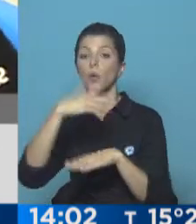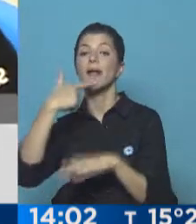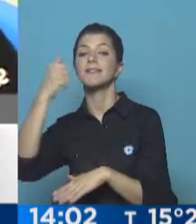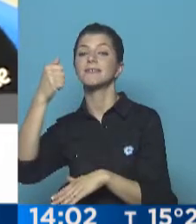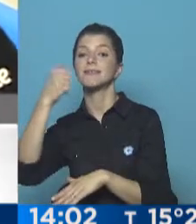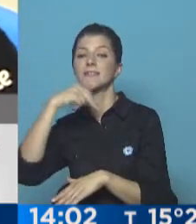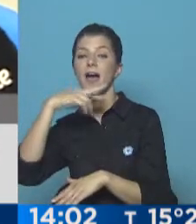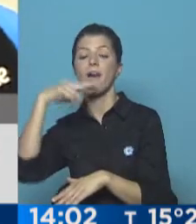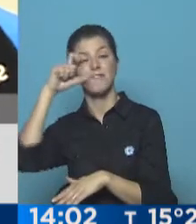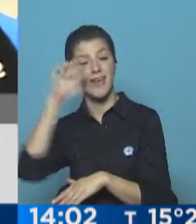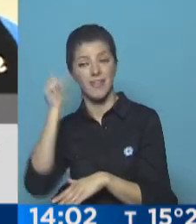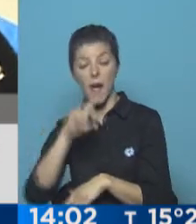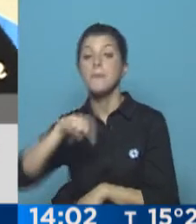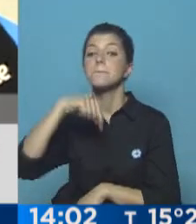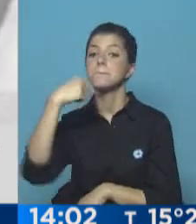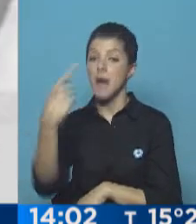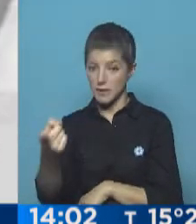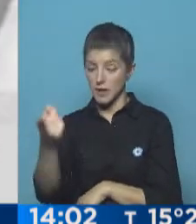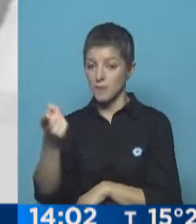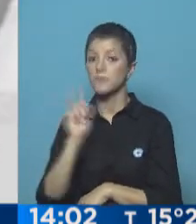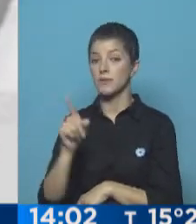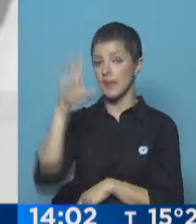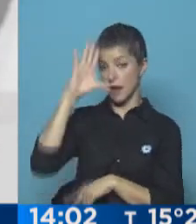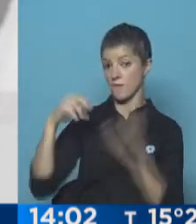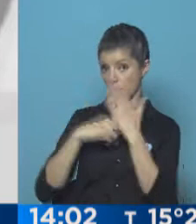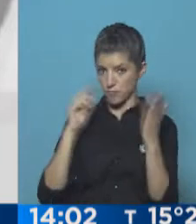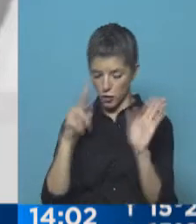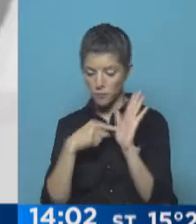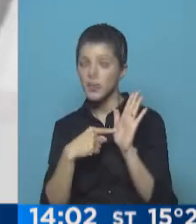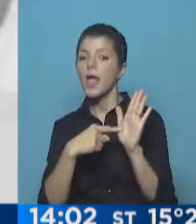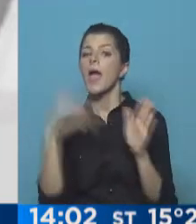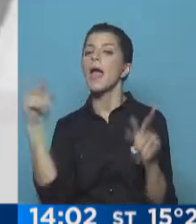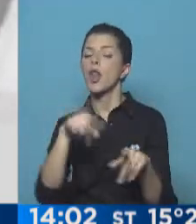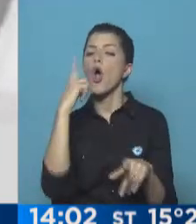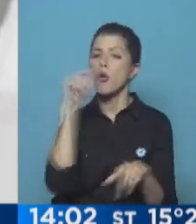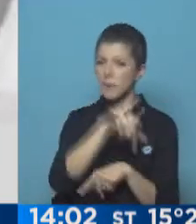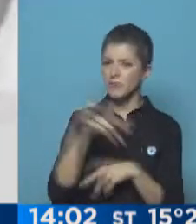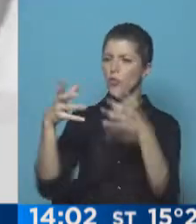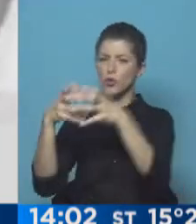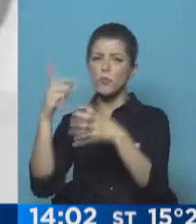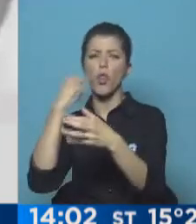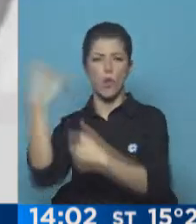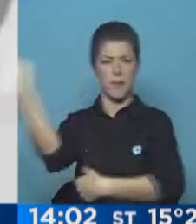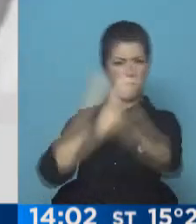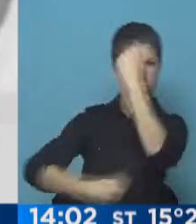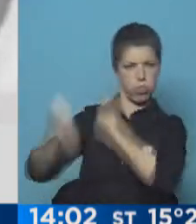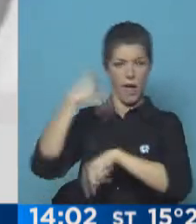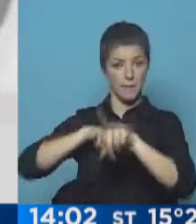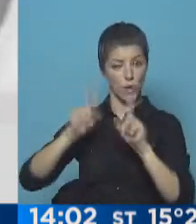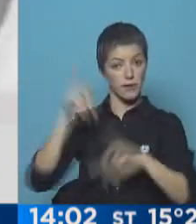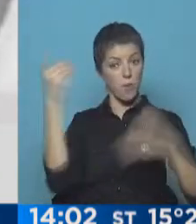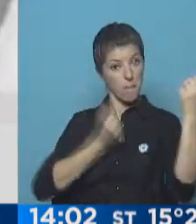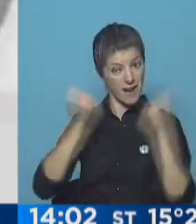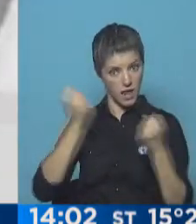tener mañana para tener campagnoli tuvo la fica catoca hasta el día viernes dice damnificado es golpeado por un grupo de masculinos en momento que conducía su